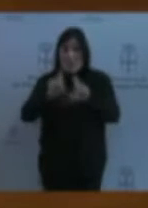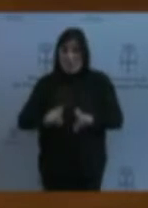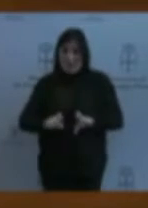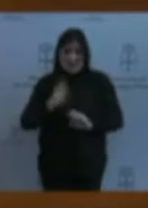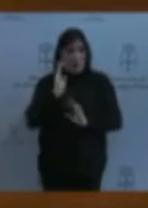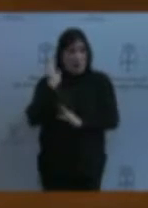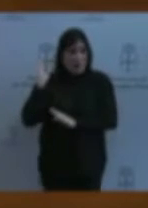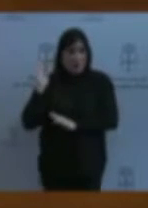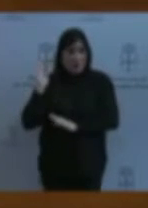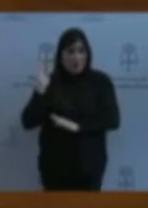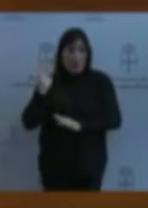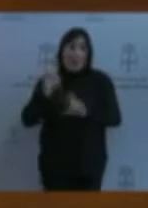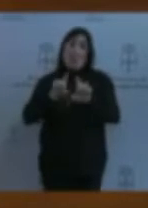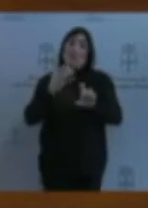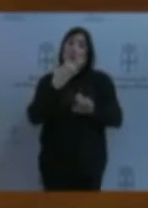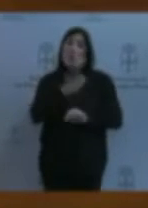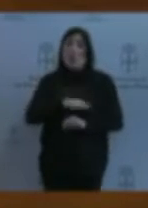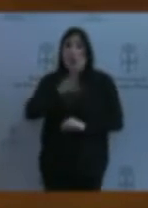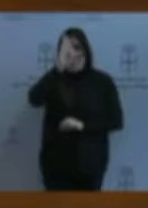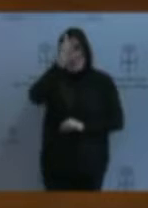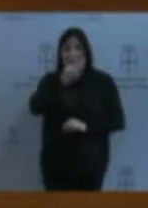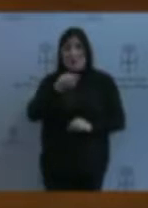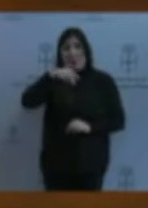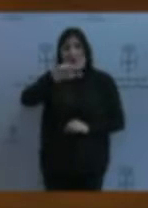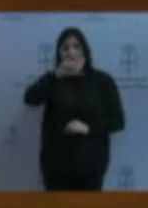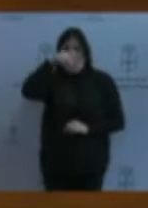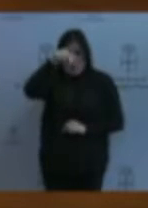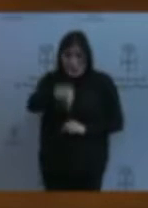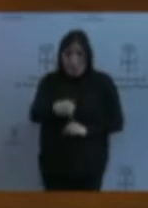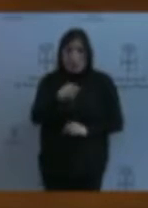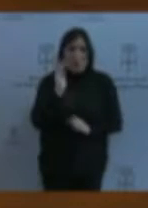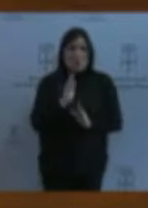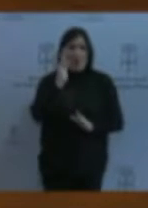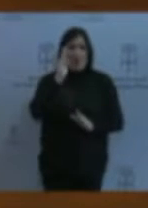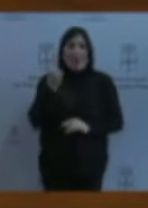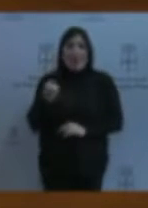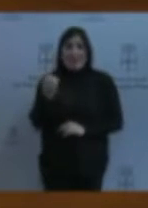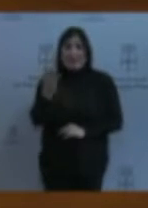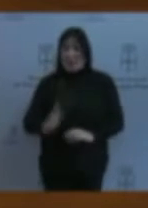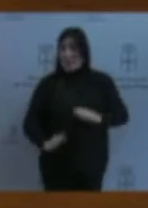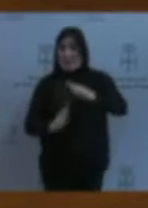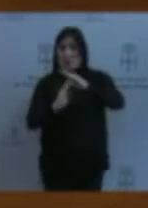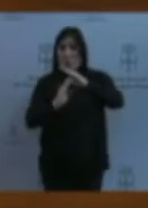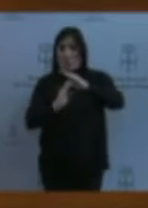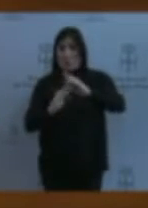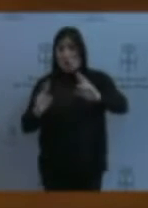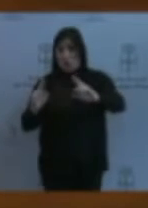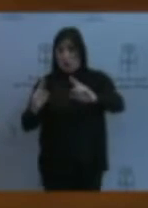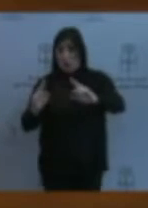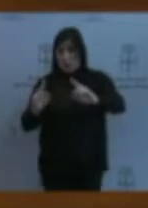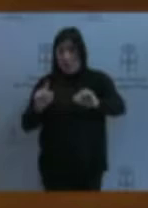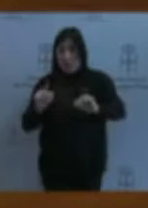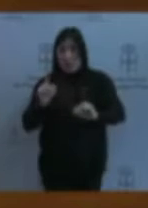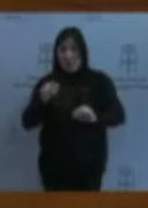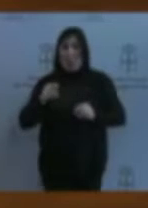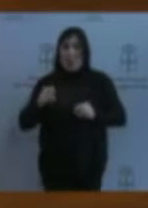Nalón. Se paralizó el tráfico ferroviario con especial incidencia en la línea Baíña-Collanzo y en la